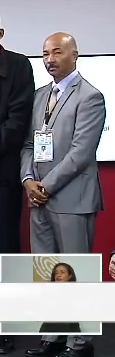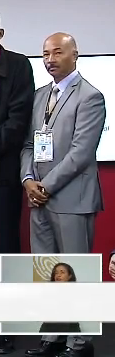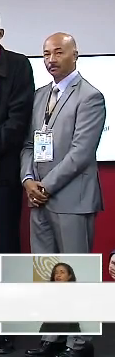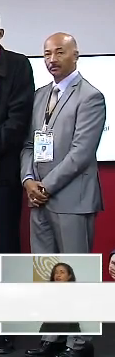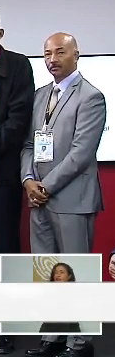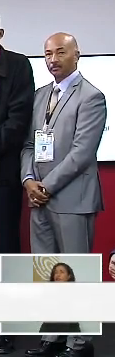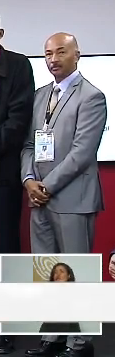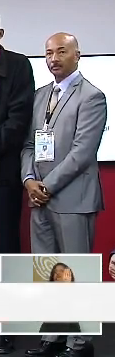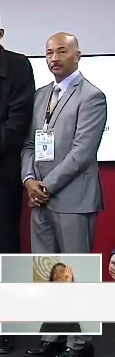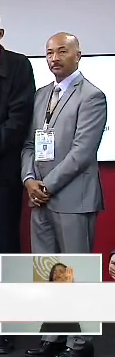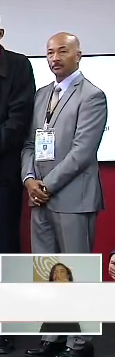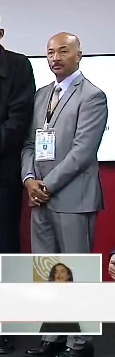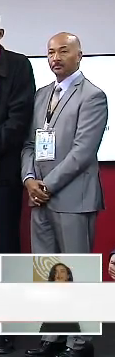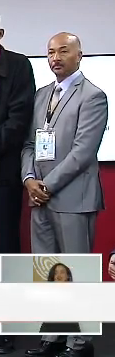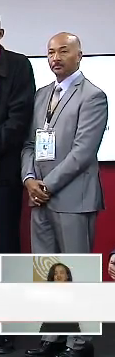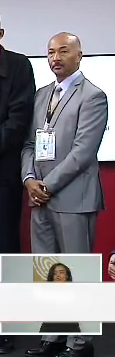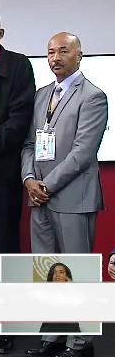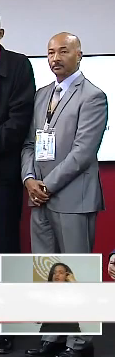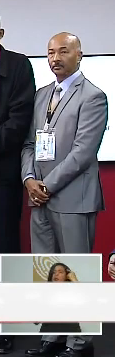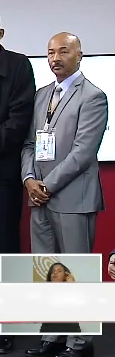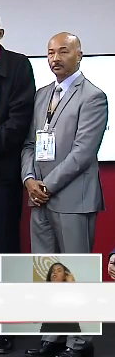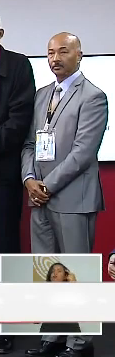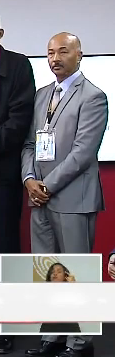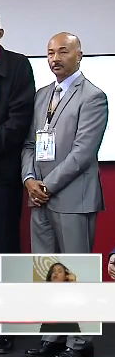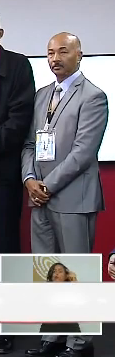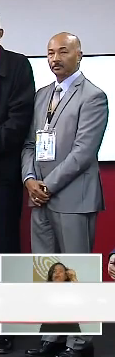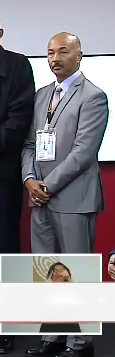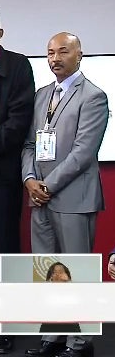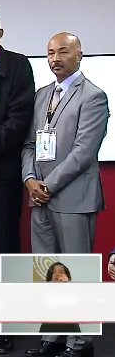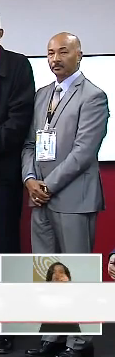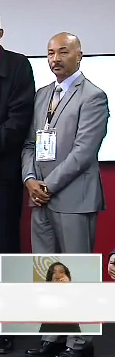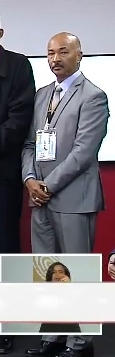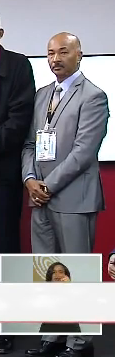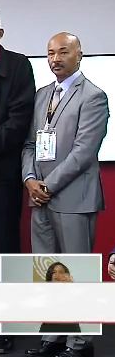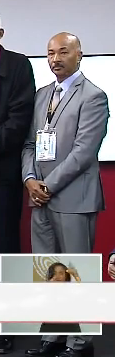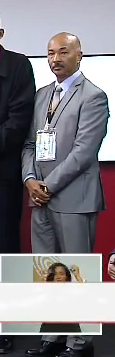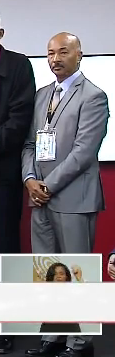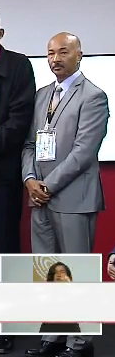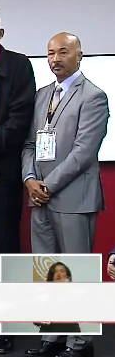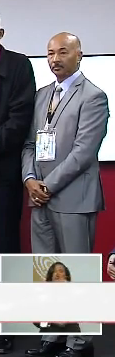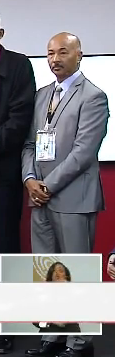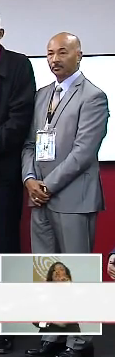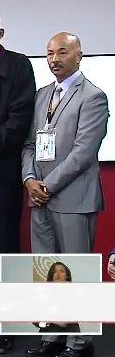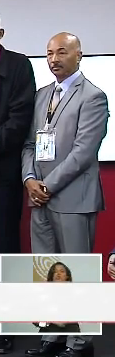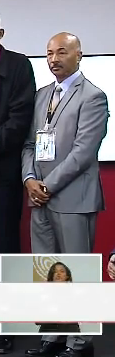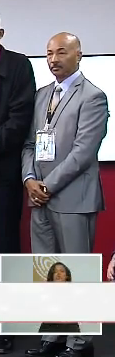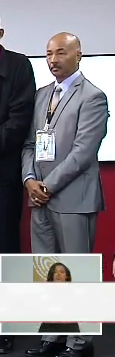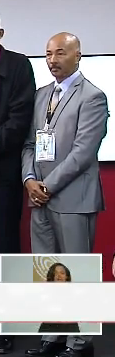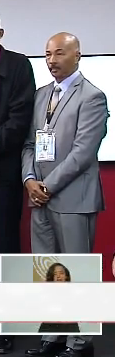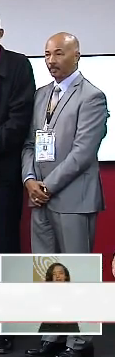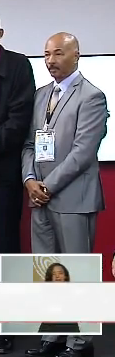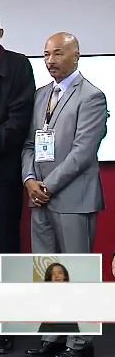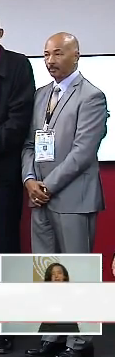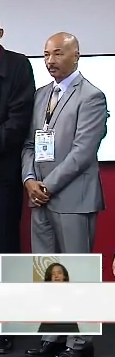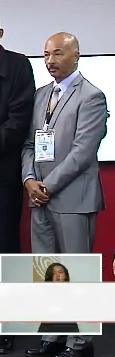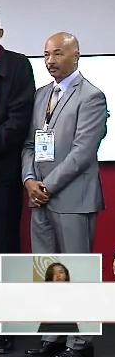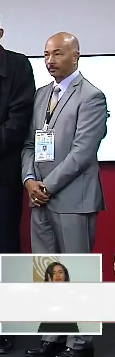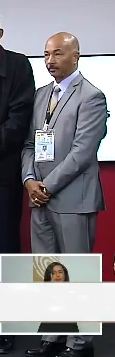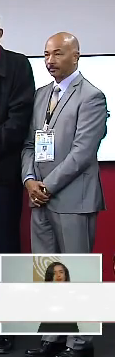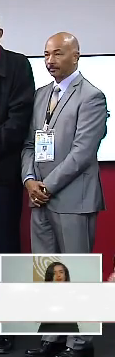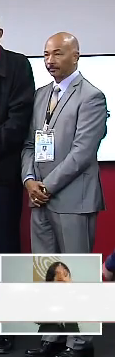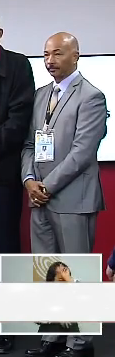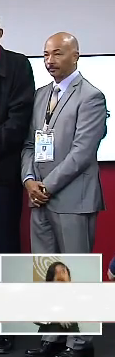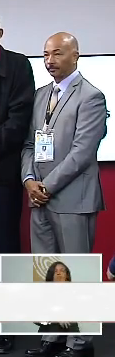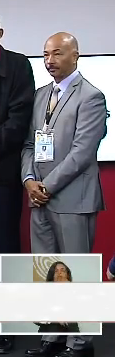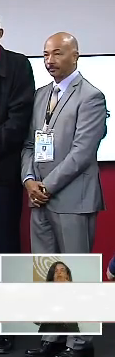deseo y el propósito de los jueces, de la Junta Central Electoral, también del pueblo dominicano, que no haya espacio